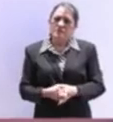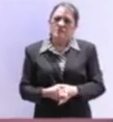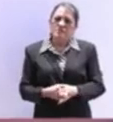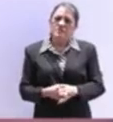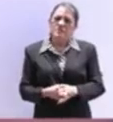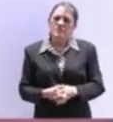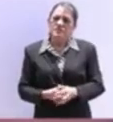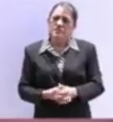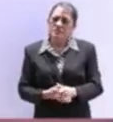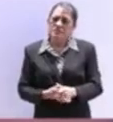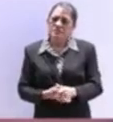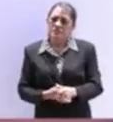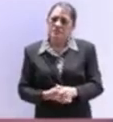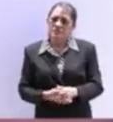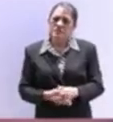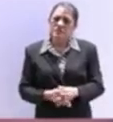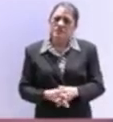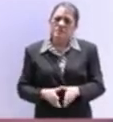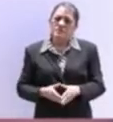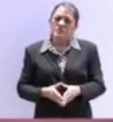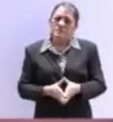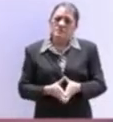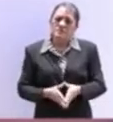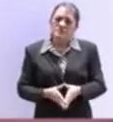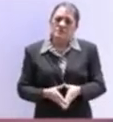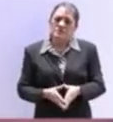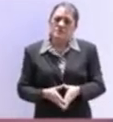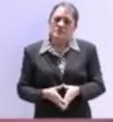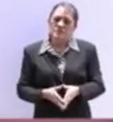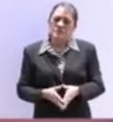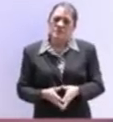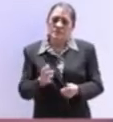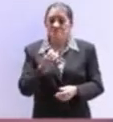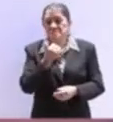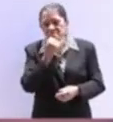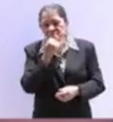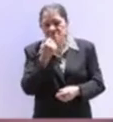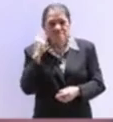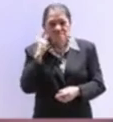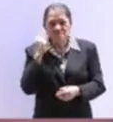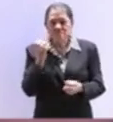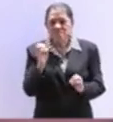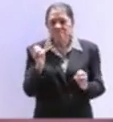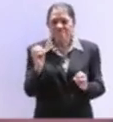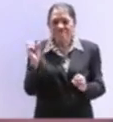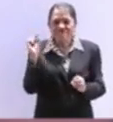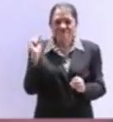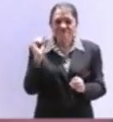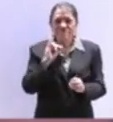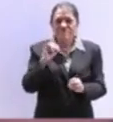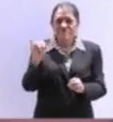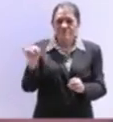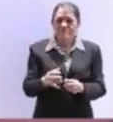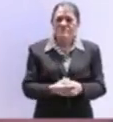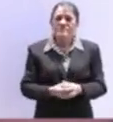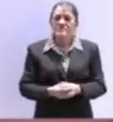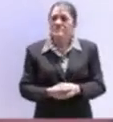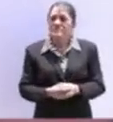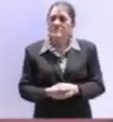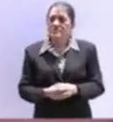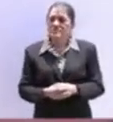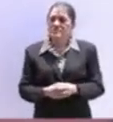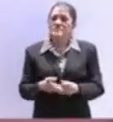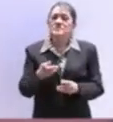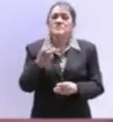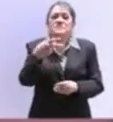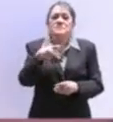de consulta hacia la gente. Otra mejora que hemos introducido en la implementación de este